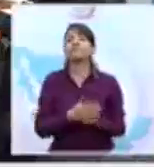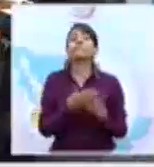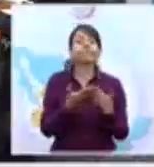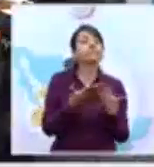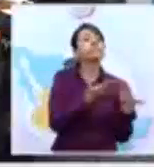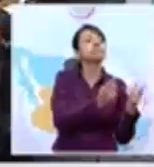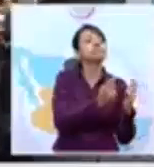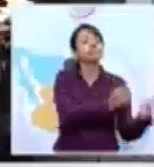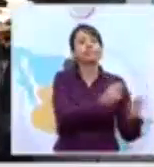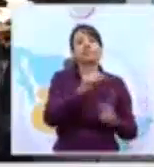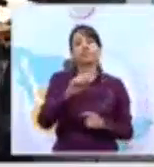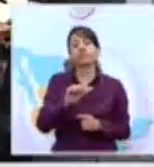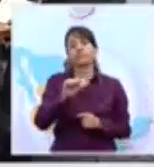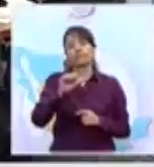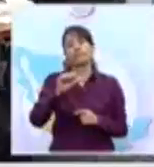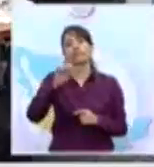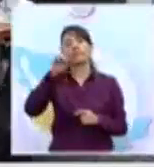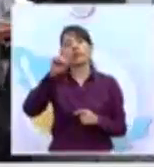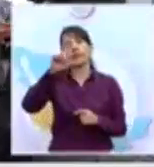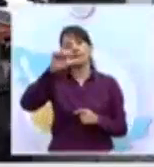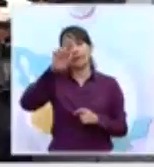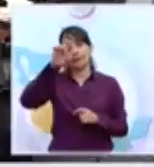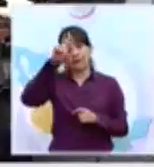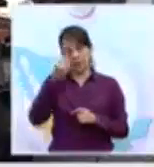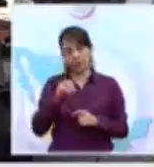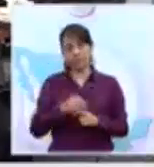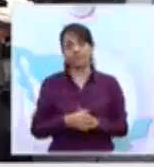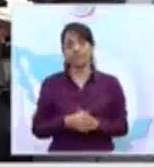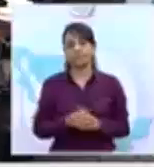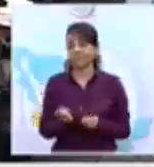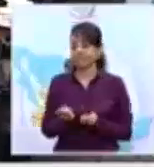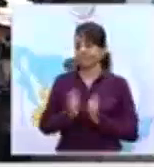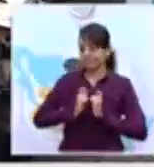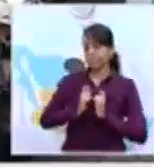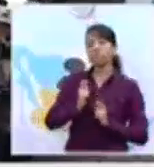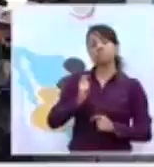Sí, yo quisiera